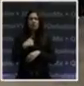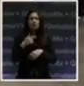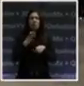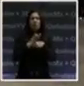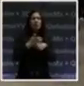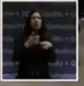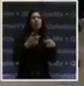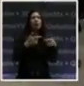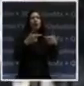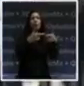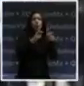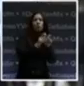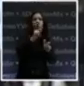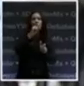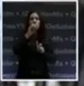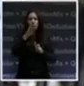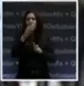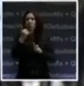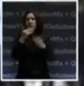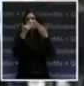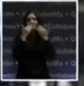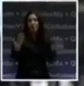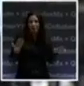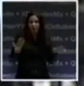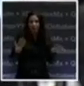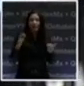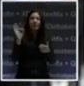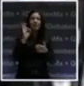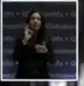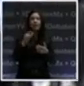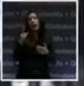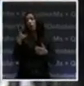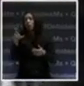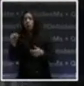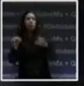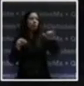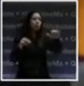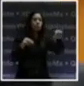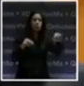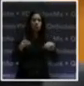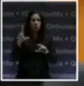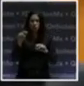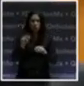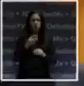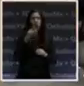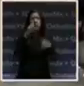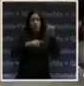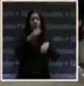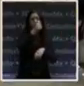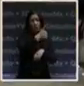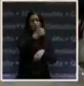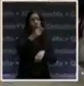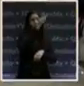Toby para que en determinado momento ponga una determinada persona. Todos de acuerdo a su perfil